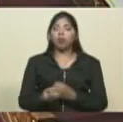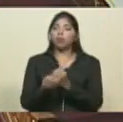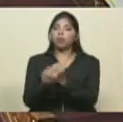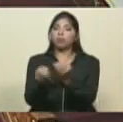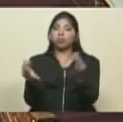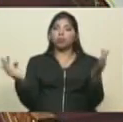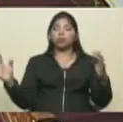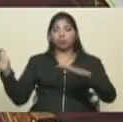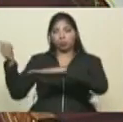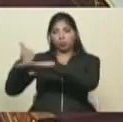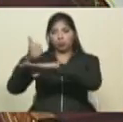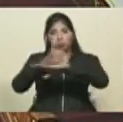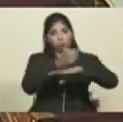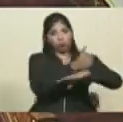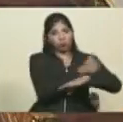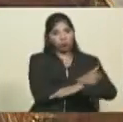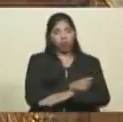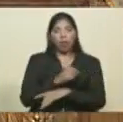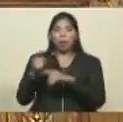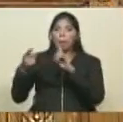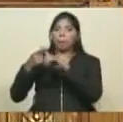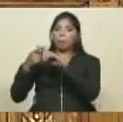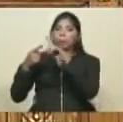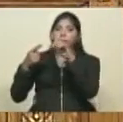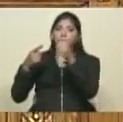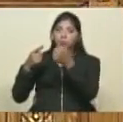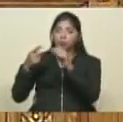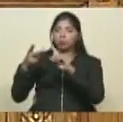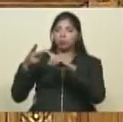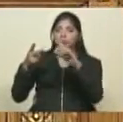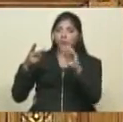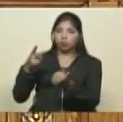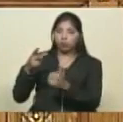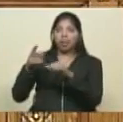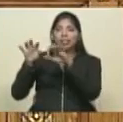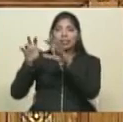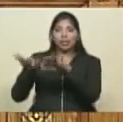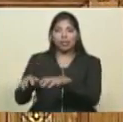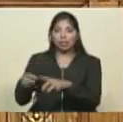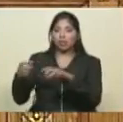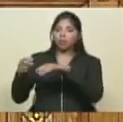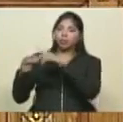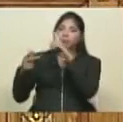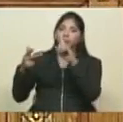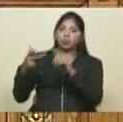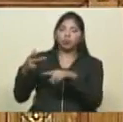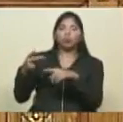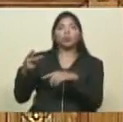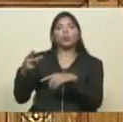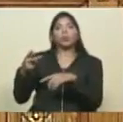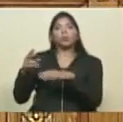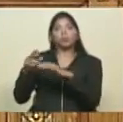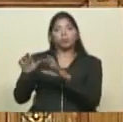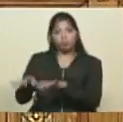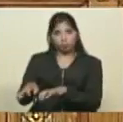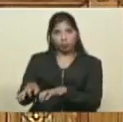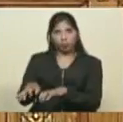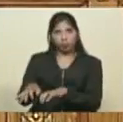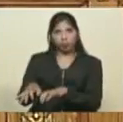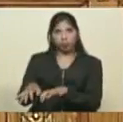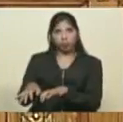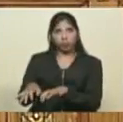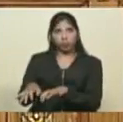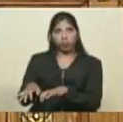Junta Directiva, su primero y segundo vicepresidente, secretario y subsecretaria, por